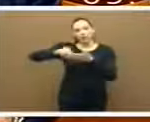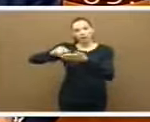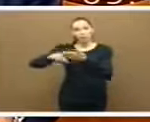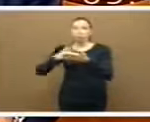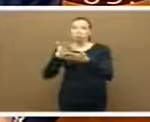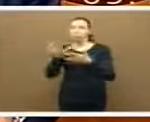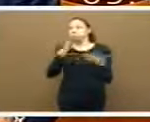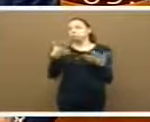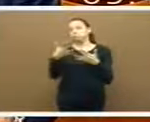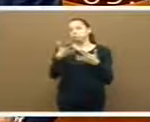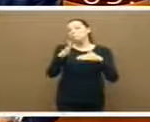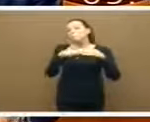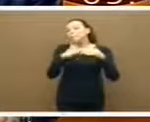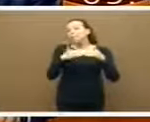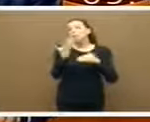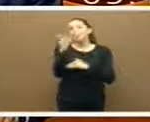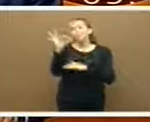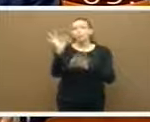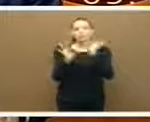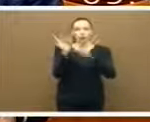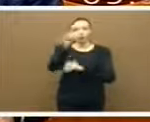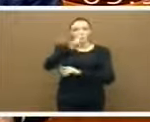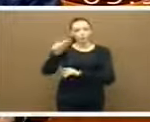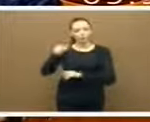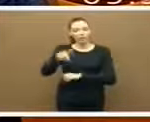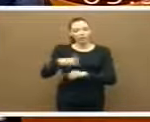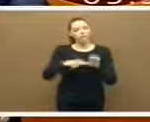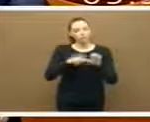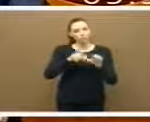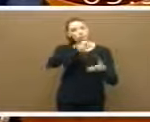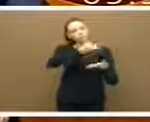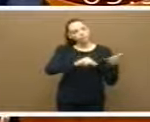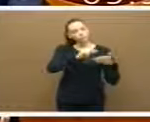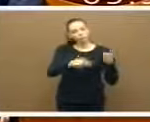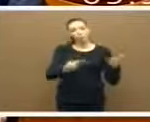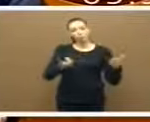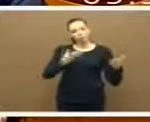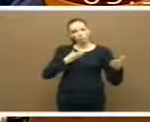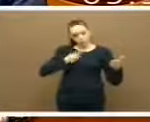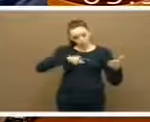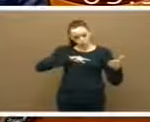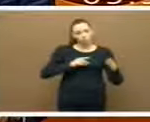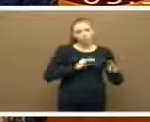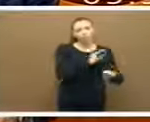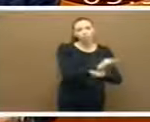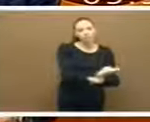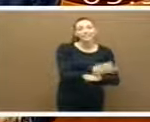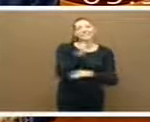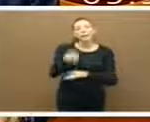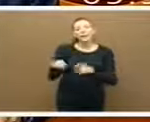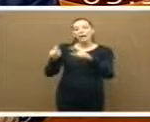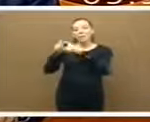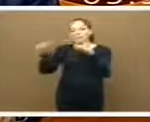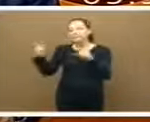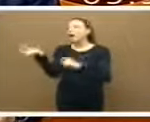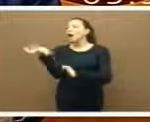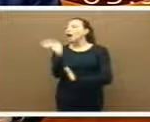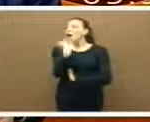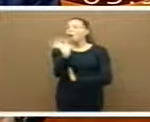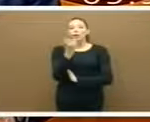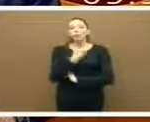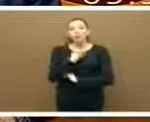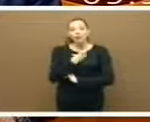personal de profesionales extremeños. Y también ayudas económicas a ayuntamientos y a empresas que al menos que